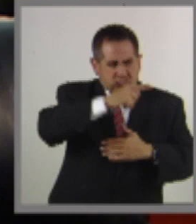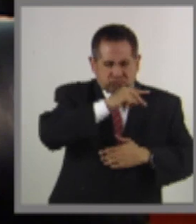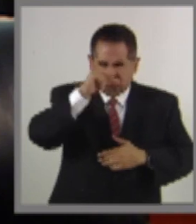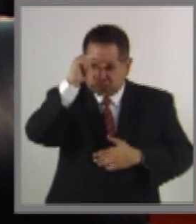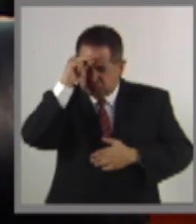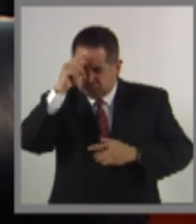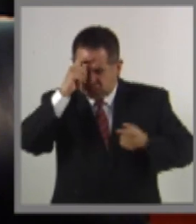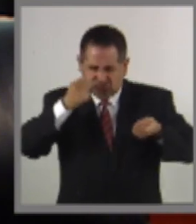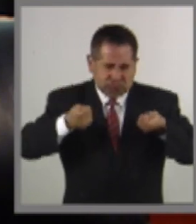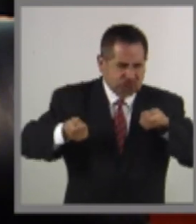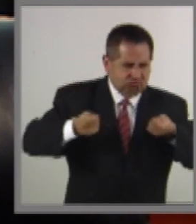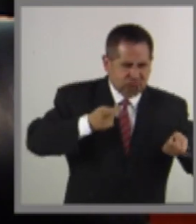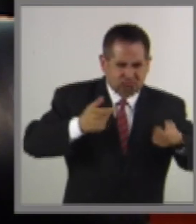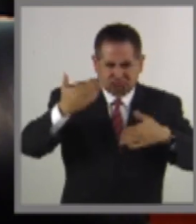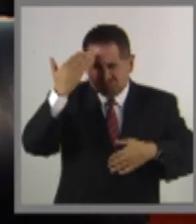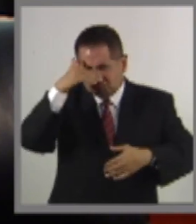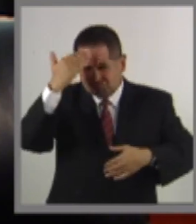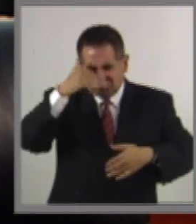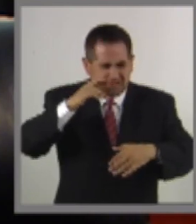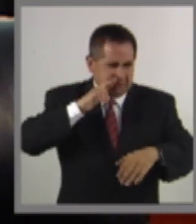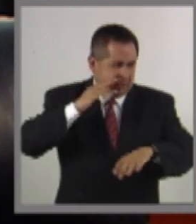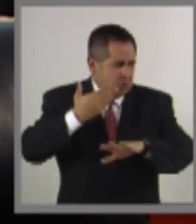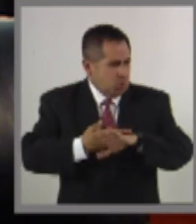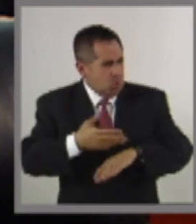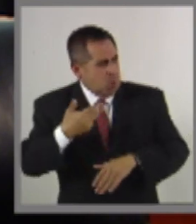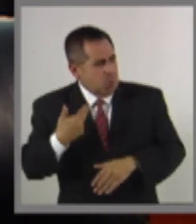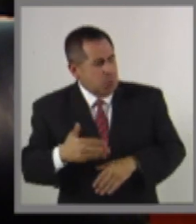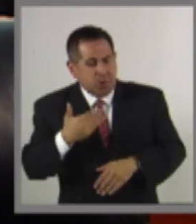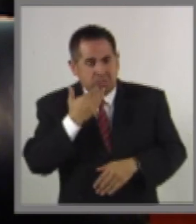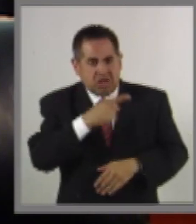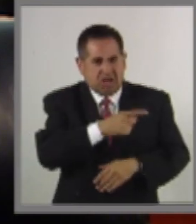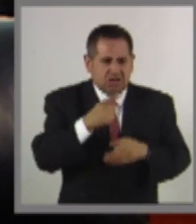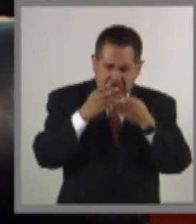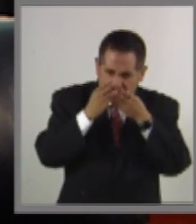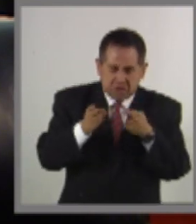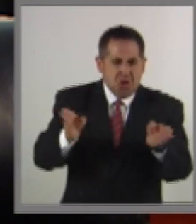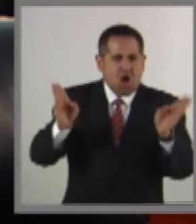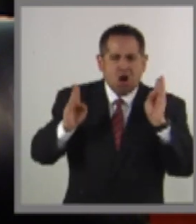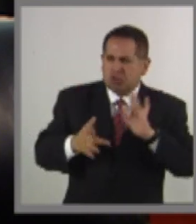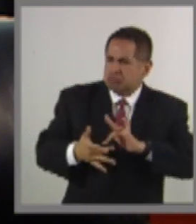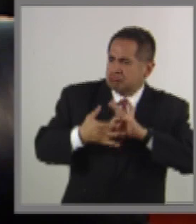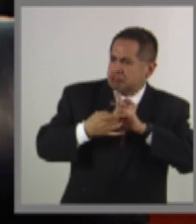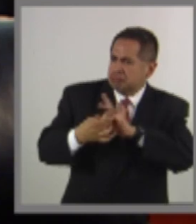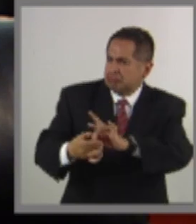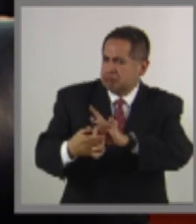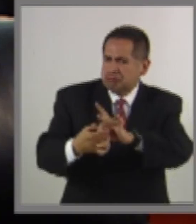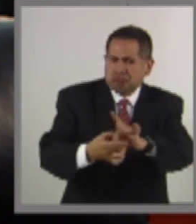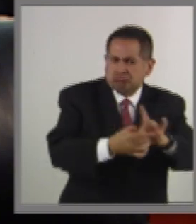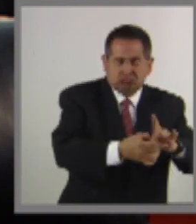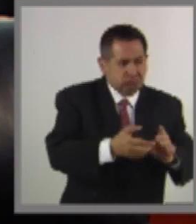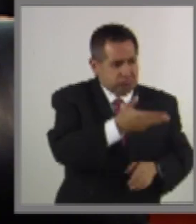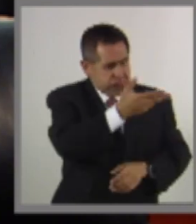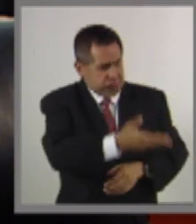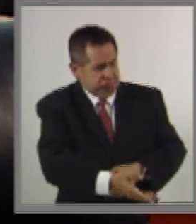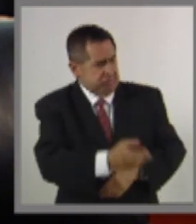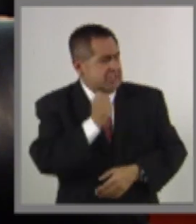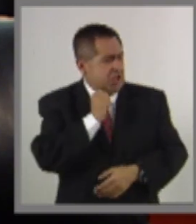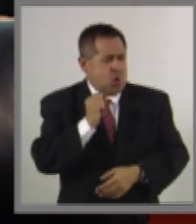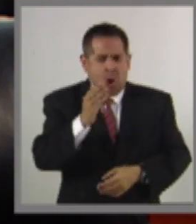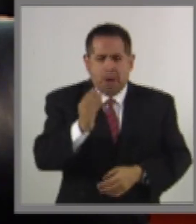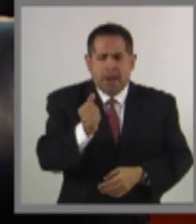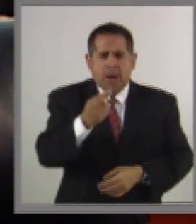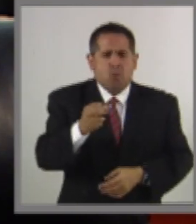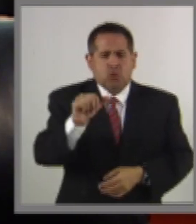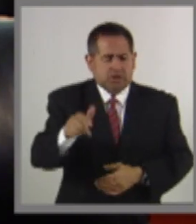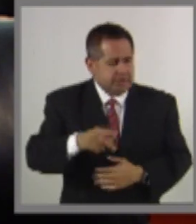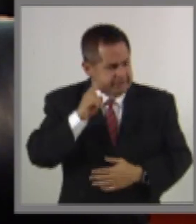inteligente, responsable, plural y solidario del senador Miguel Barbosa.